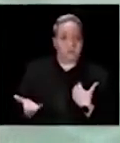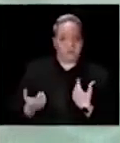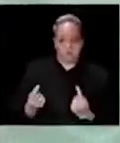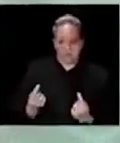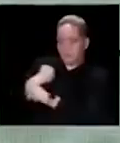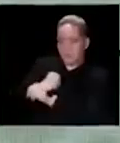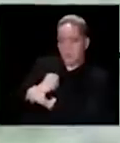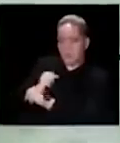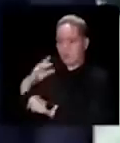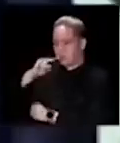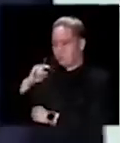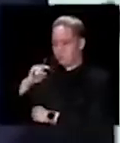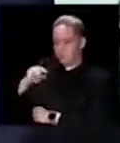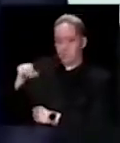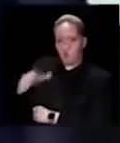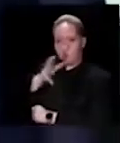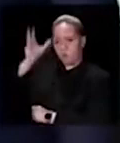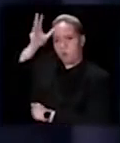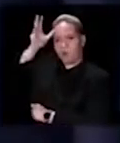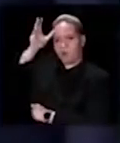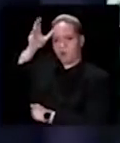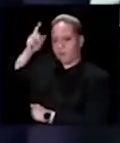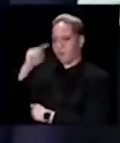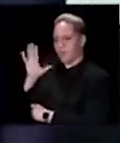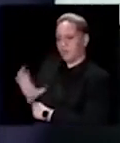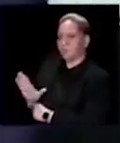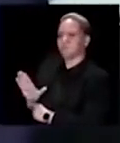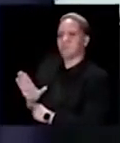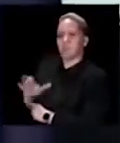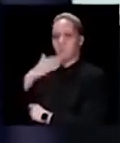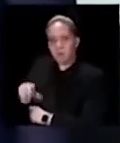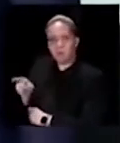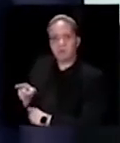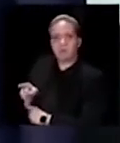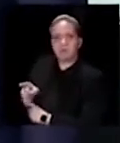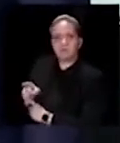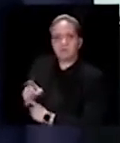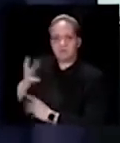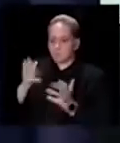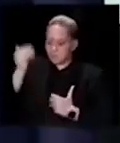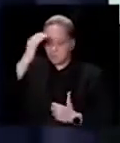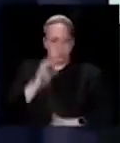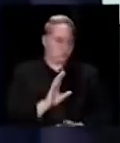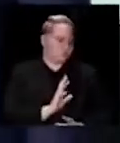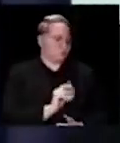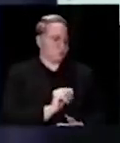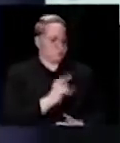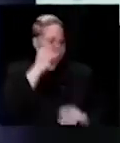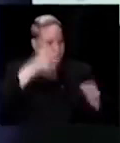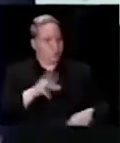es ejecutar. Pero si yo no he visto Karate Kid, ¿puedo ver Cobra Kai? No. No, quiero saber. No. Seguro